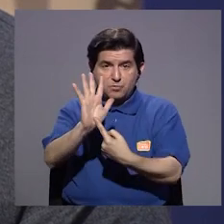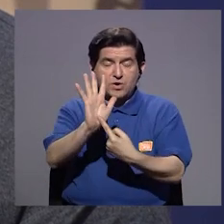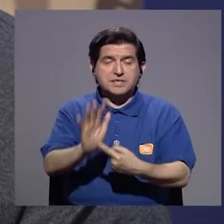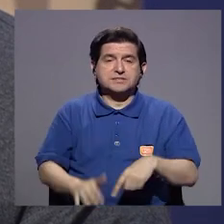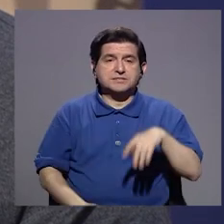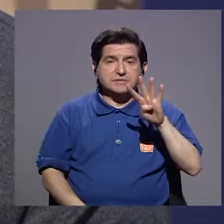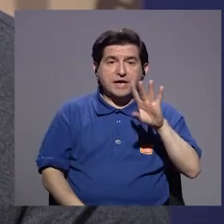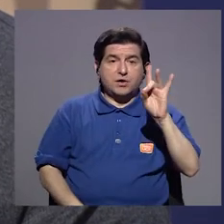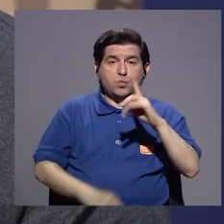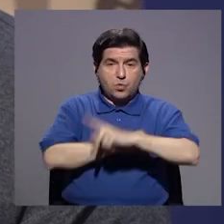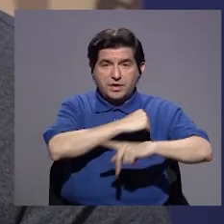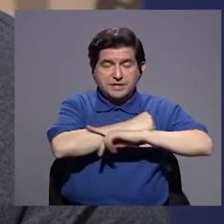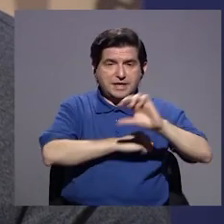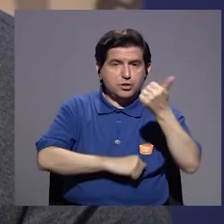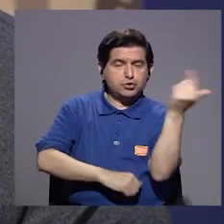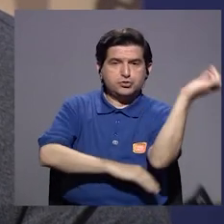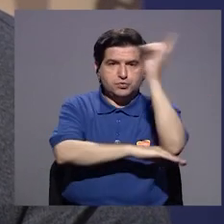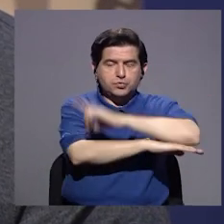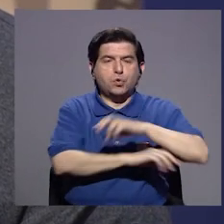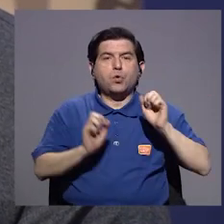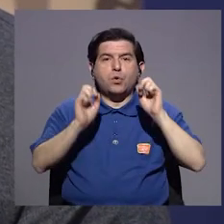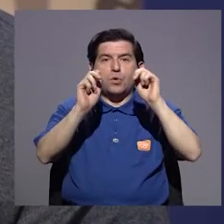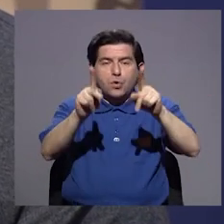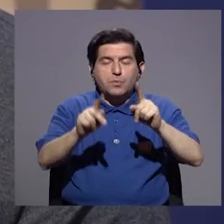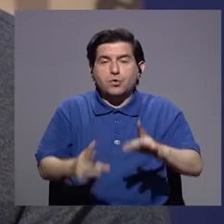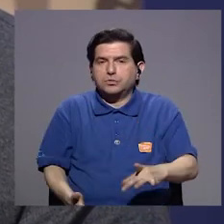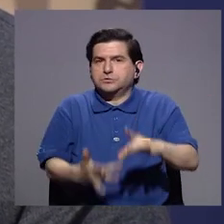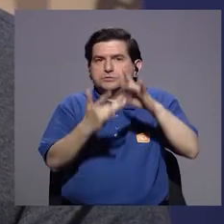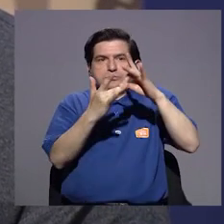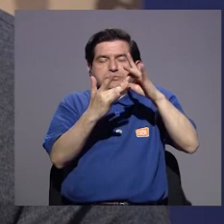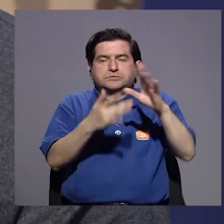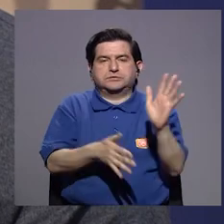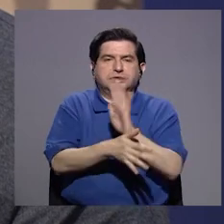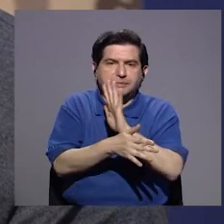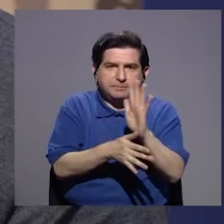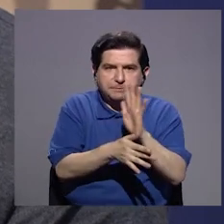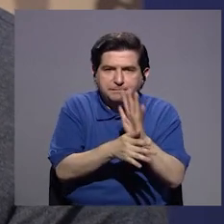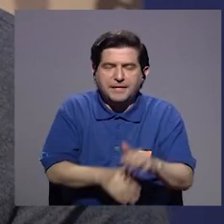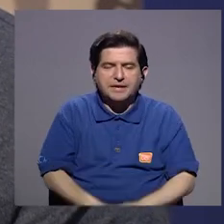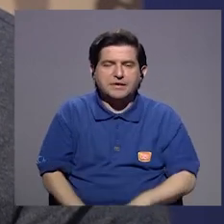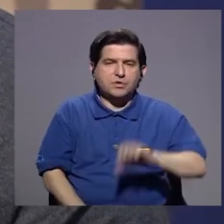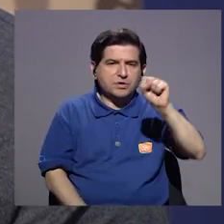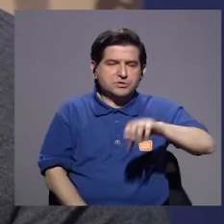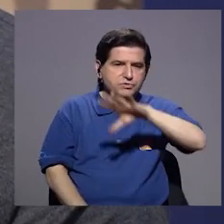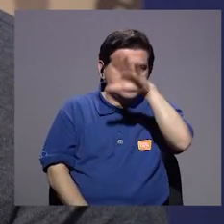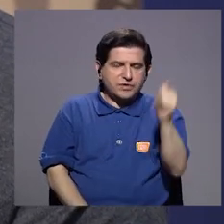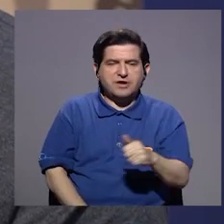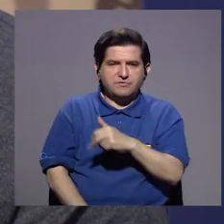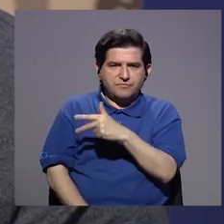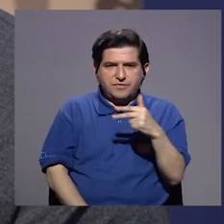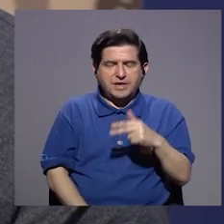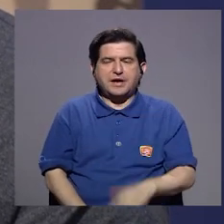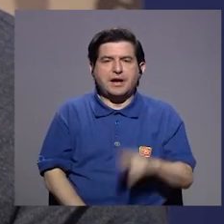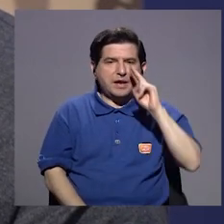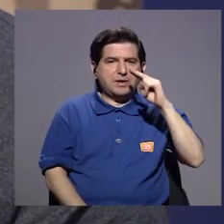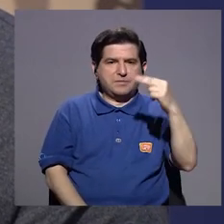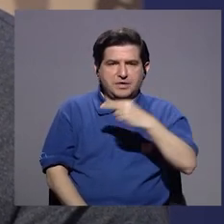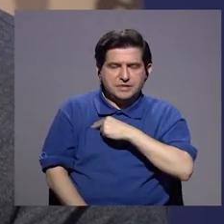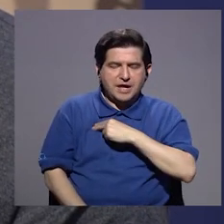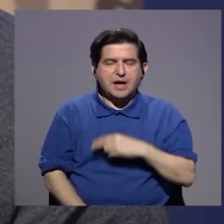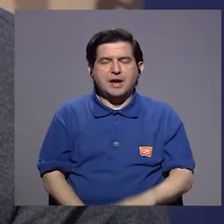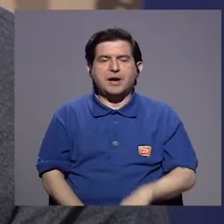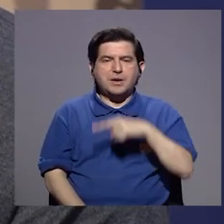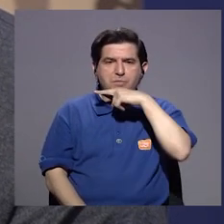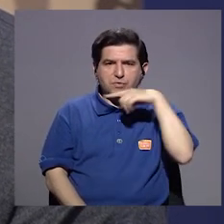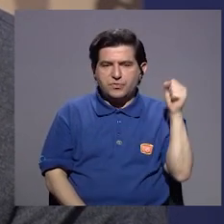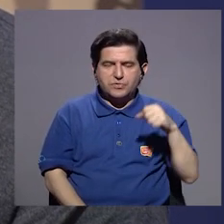proyecte 48 países en 10 días es una oportunidad única. Y hay películas de Sudáfrica, de Indonesia, de Vietnam, de